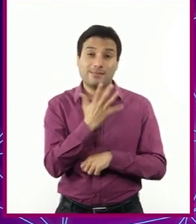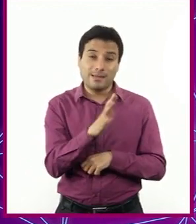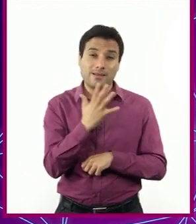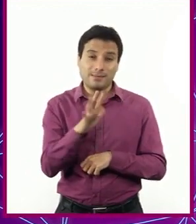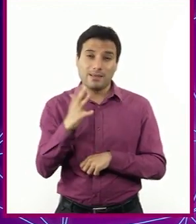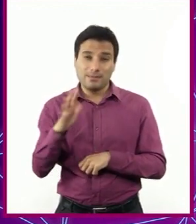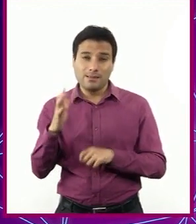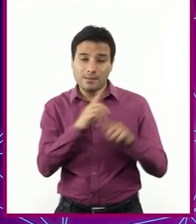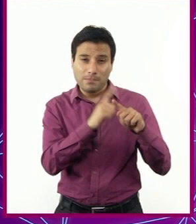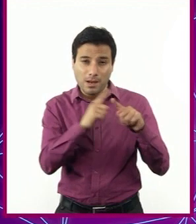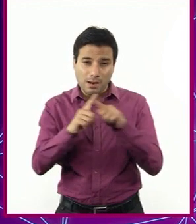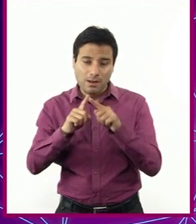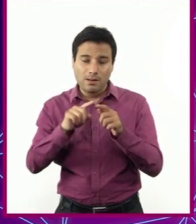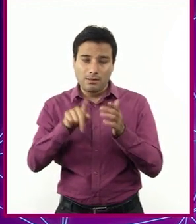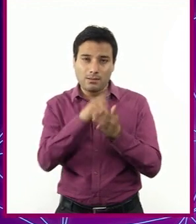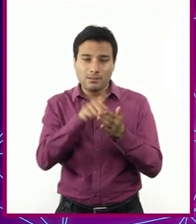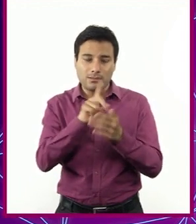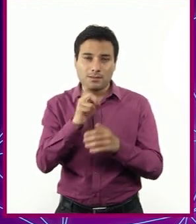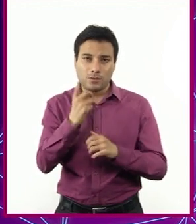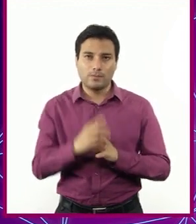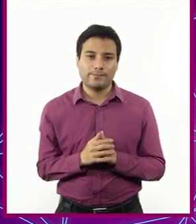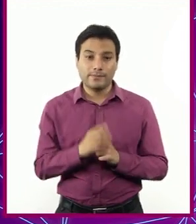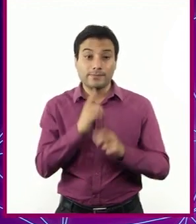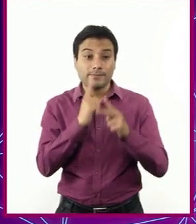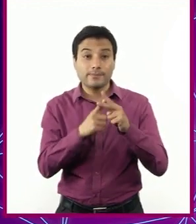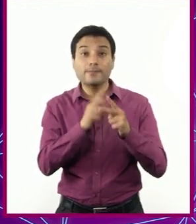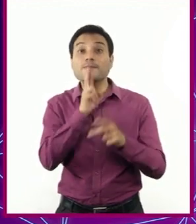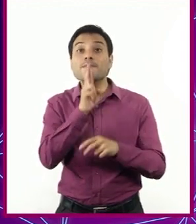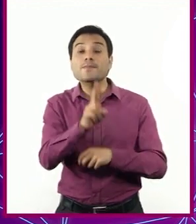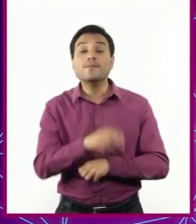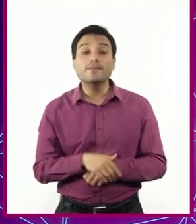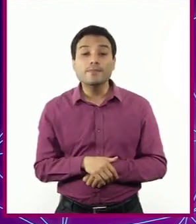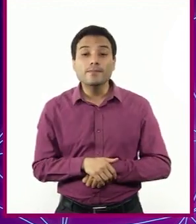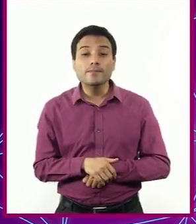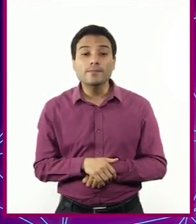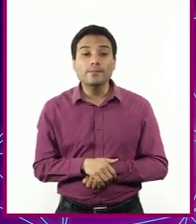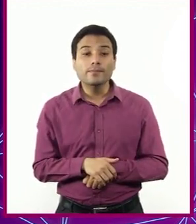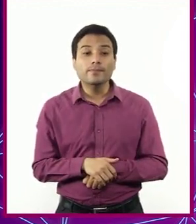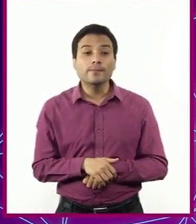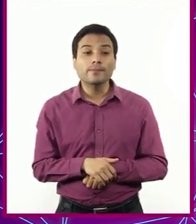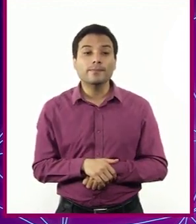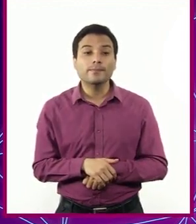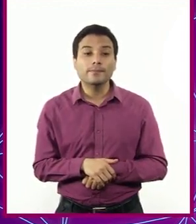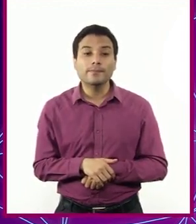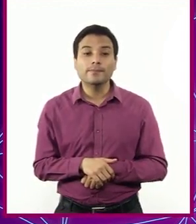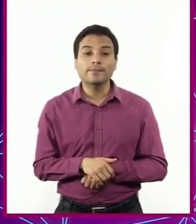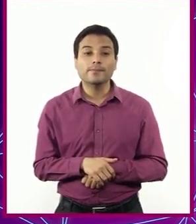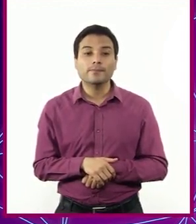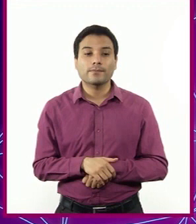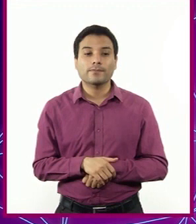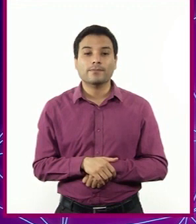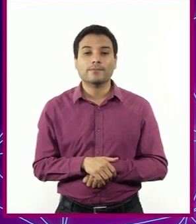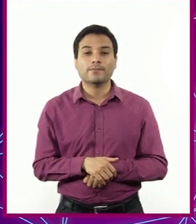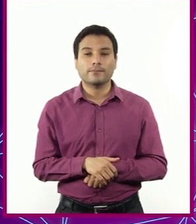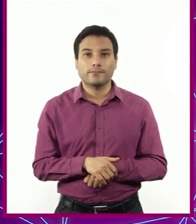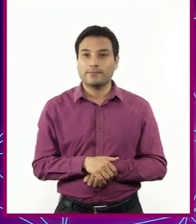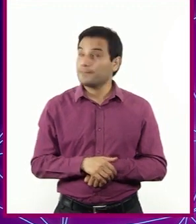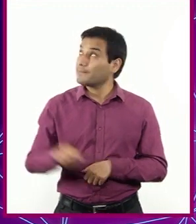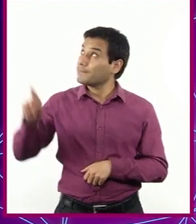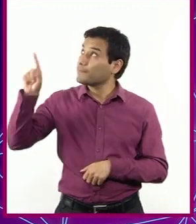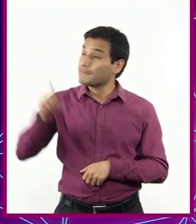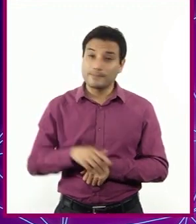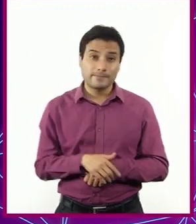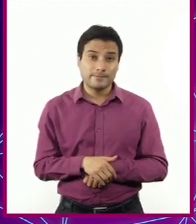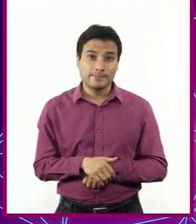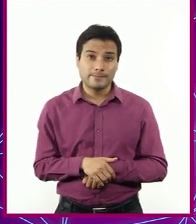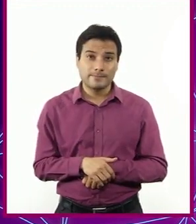31 veces. Al resolver la operación, nos queda que 10 a la 31 negativo es igual a 1 entre 10 quintillones, es